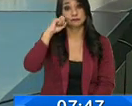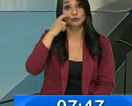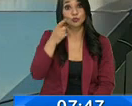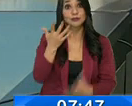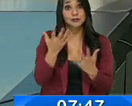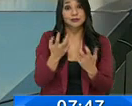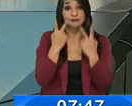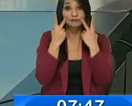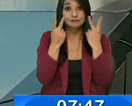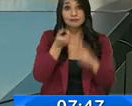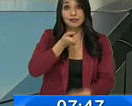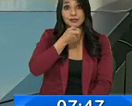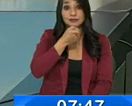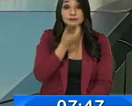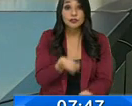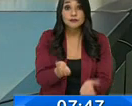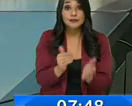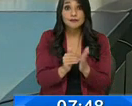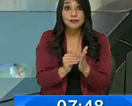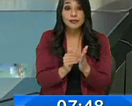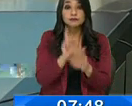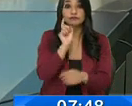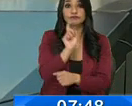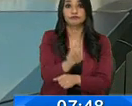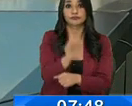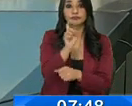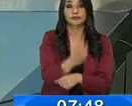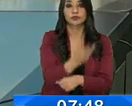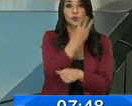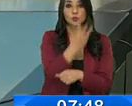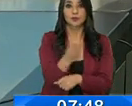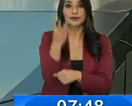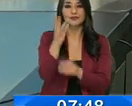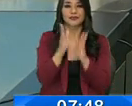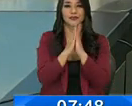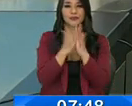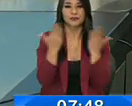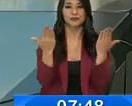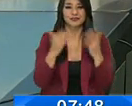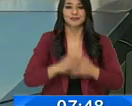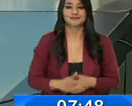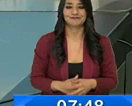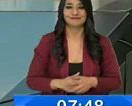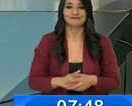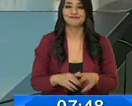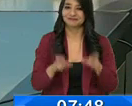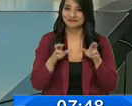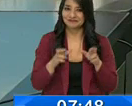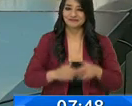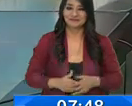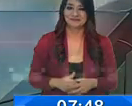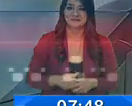deseen seguir las entrevistas pueden ingresar a la página web de El Comercio. Permiso.